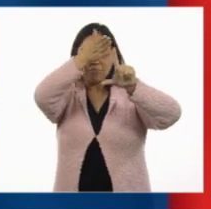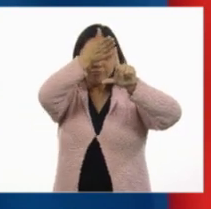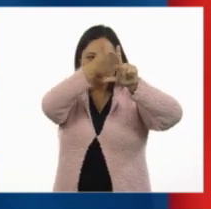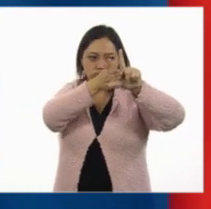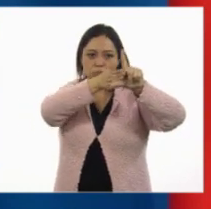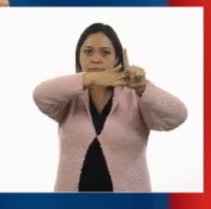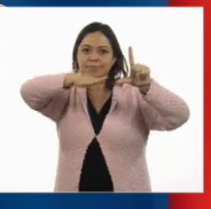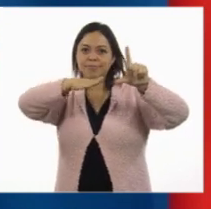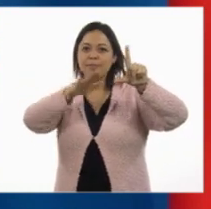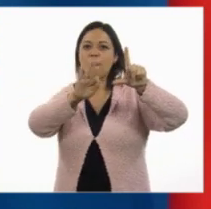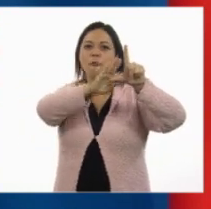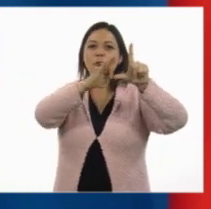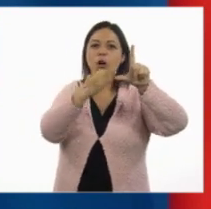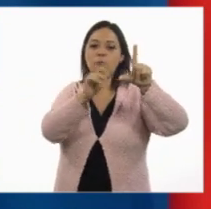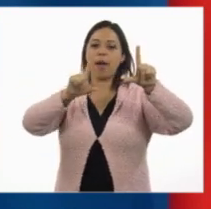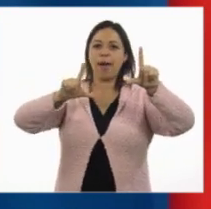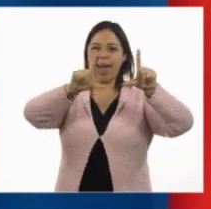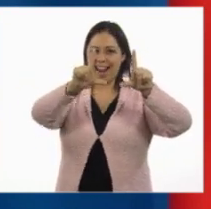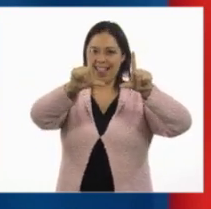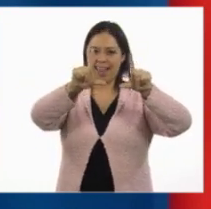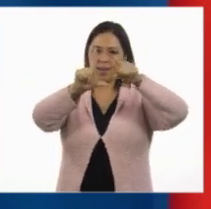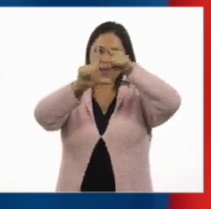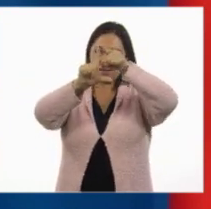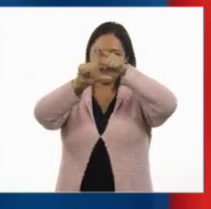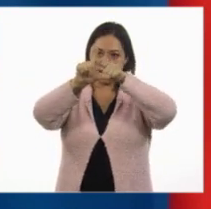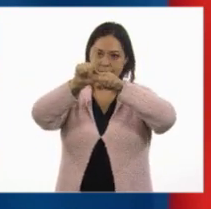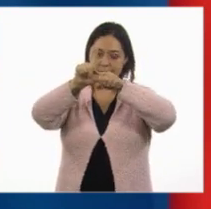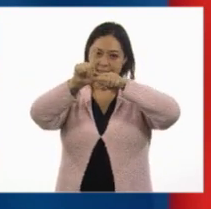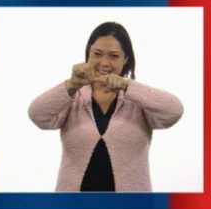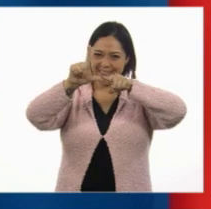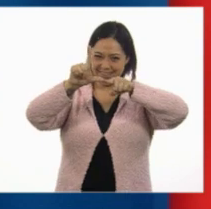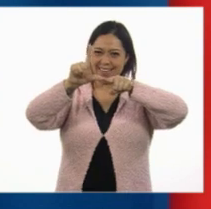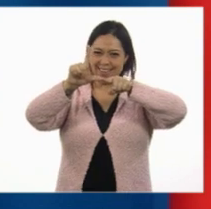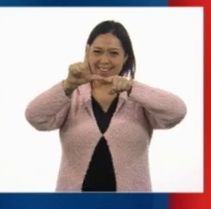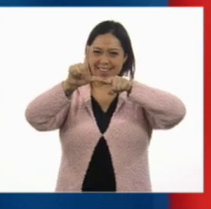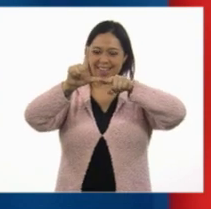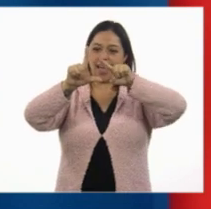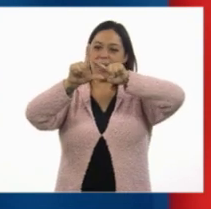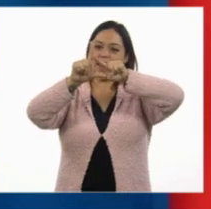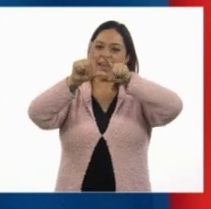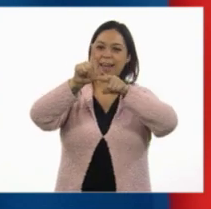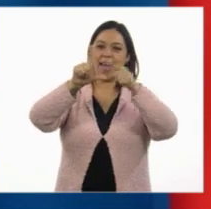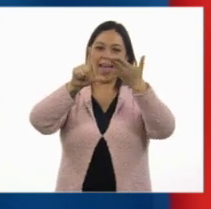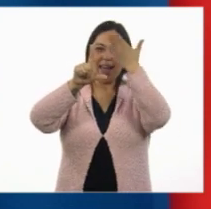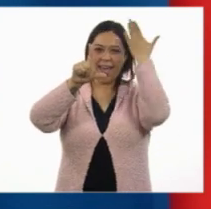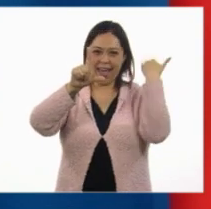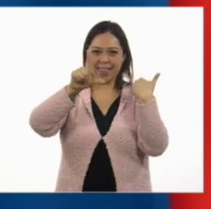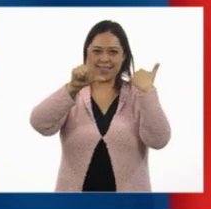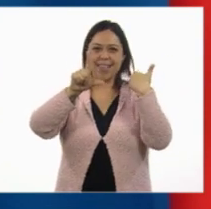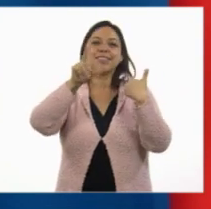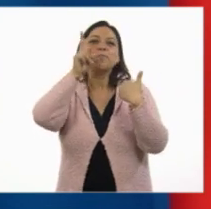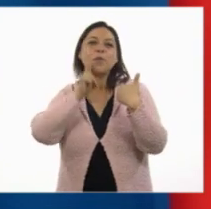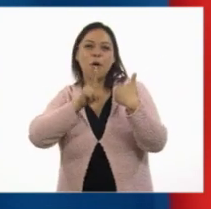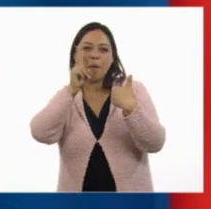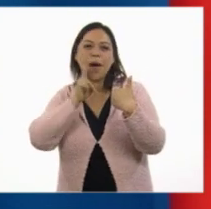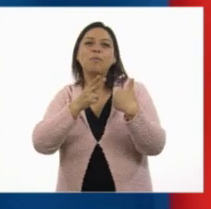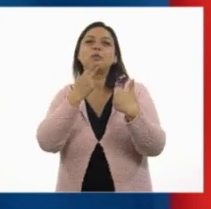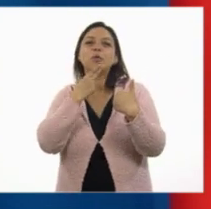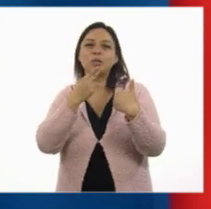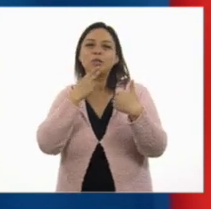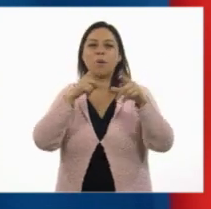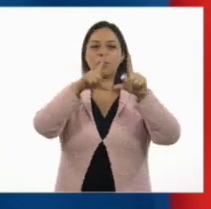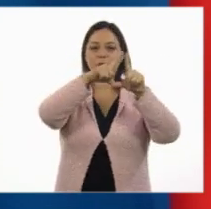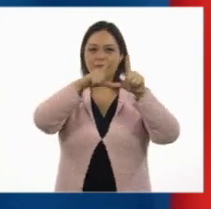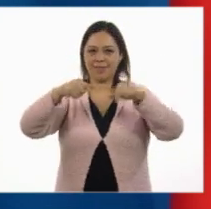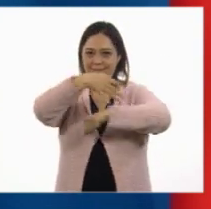marcado. Con el libro, ¿te acuerdas que habíamos hecho el ángulo de 90 grados? Con el círculo, con la escuadra.